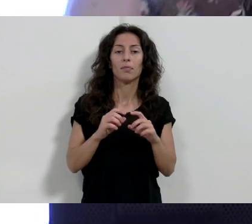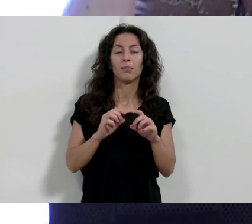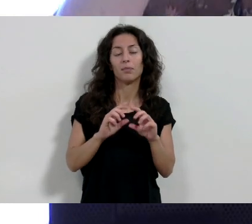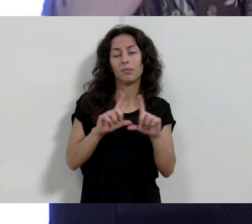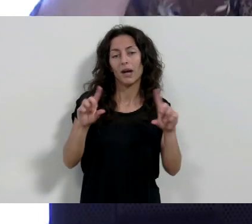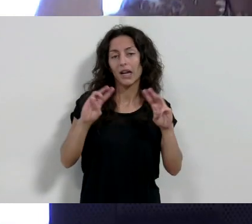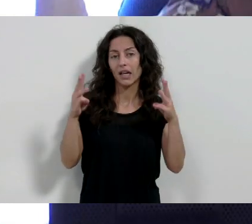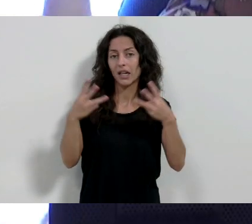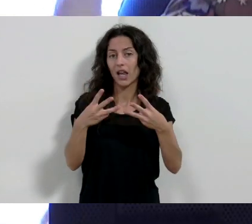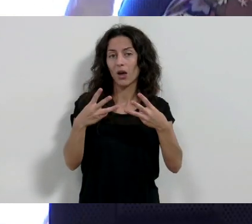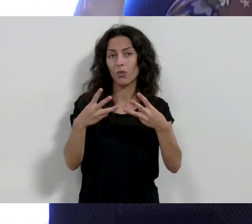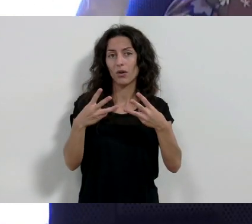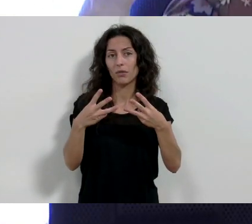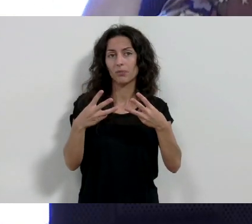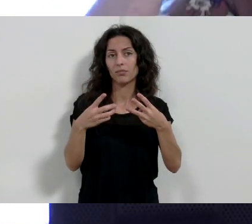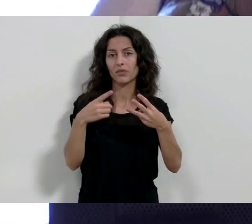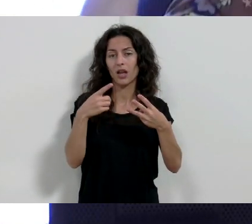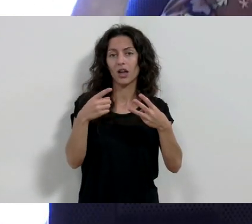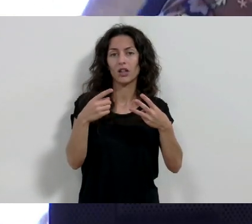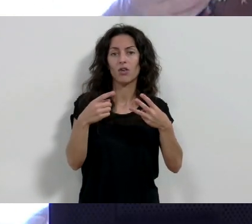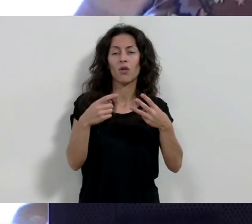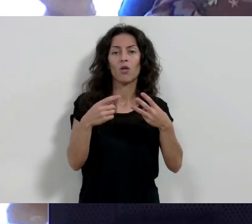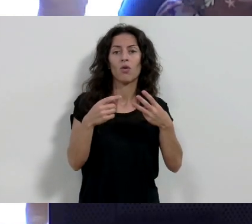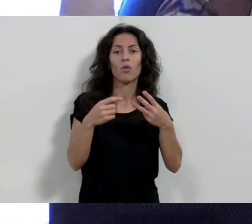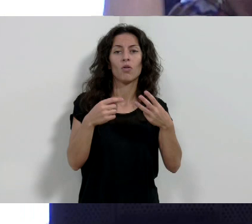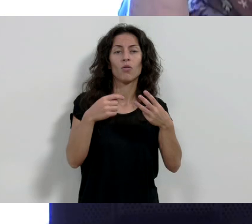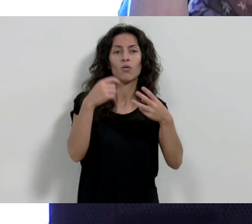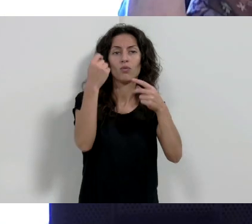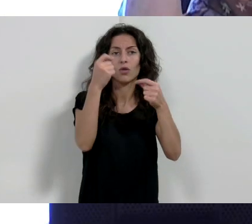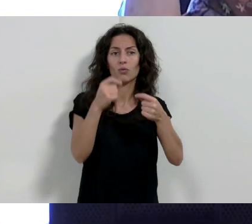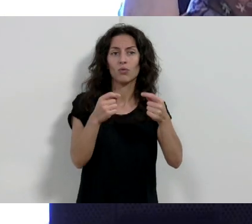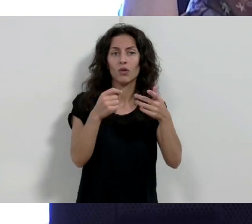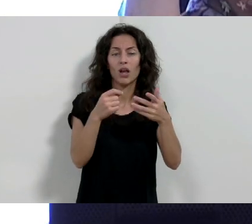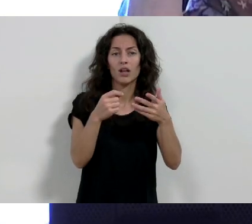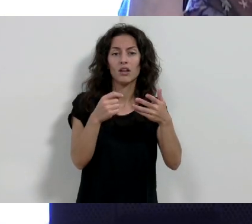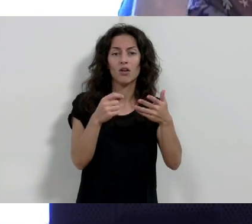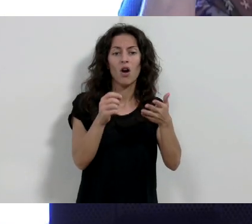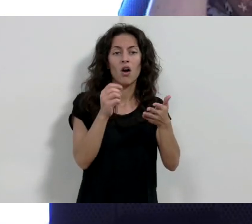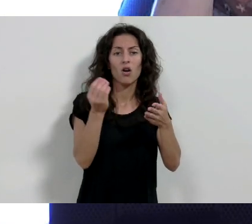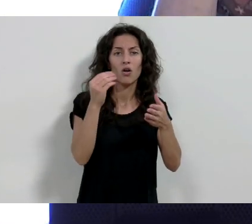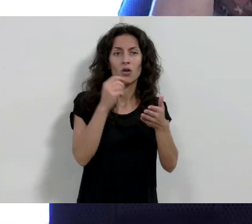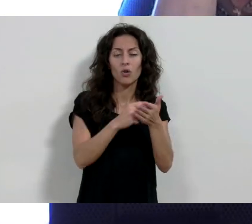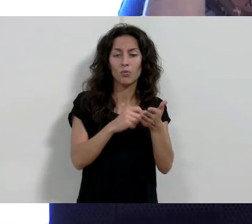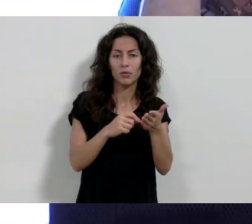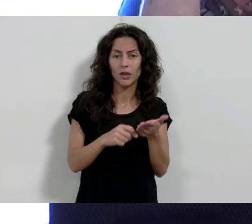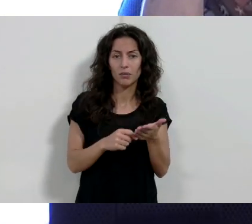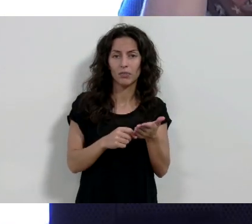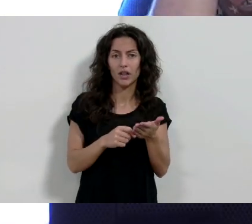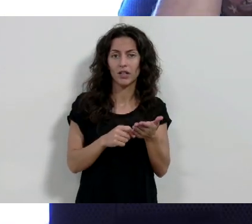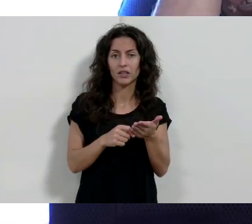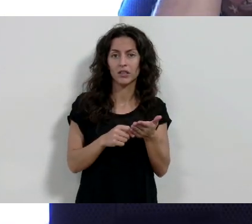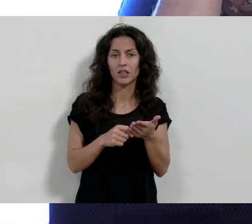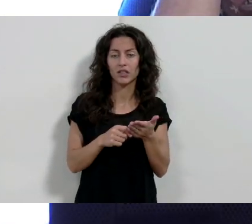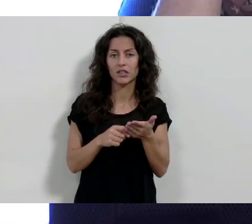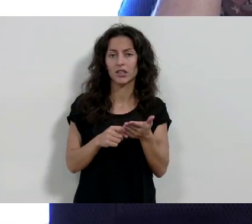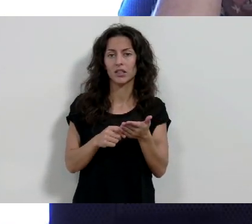tú lo firmas, autorizas a que pides el servicio y lo hace el ayuntamiento. ¡Qué barbaridad! Proponen esto